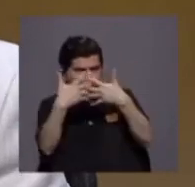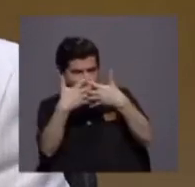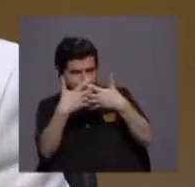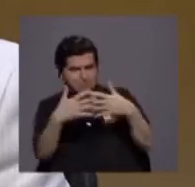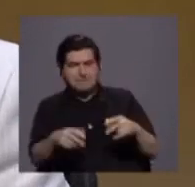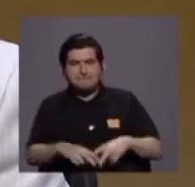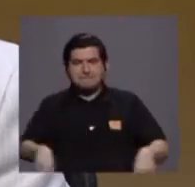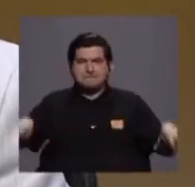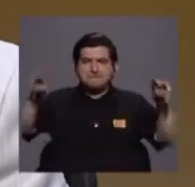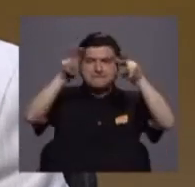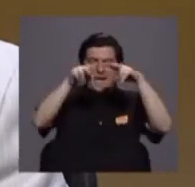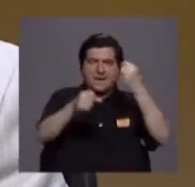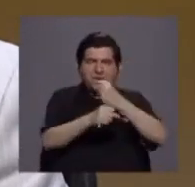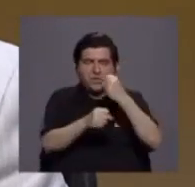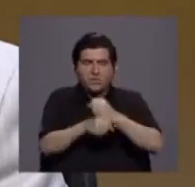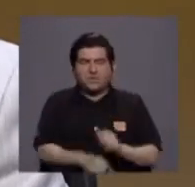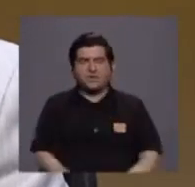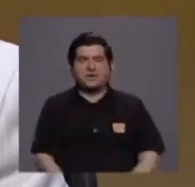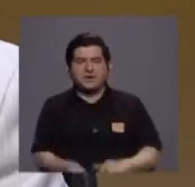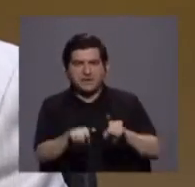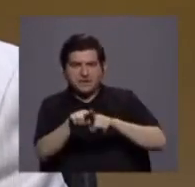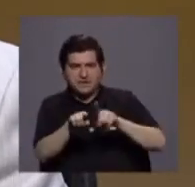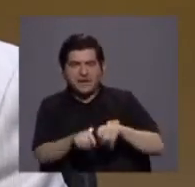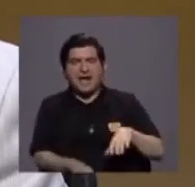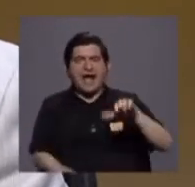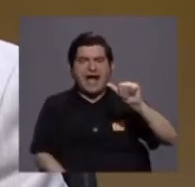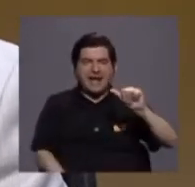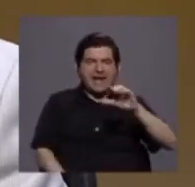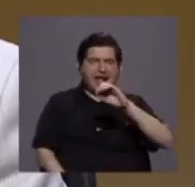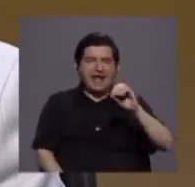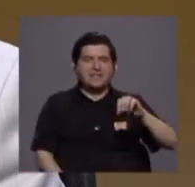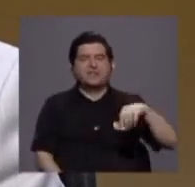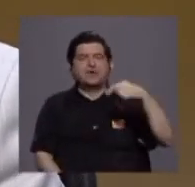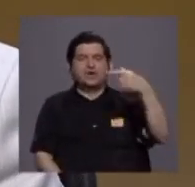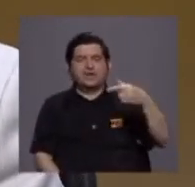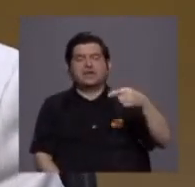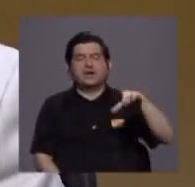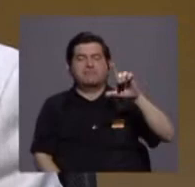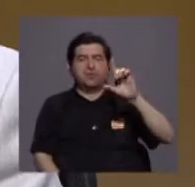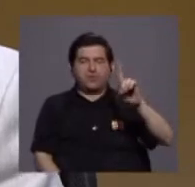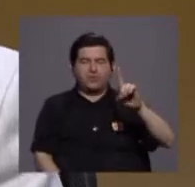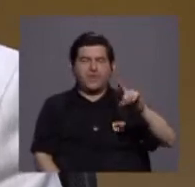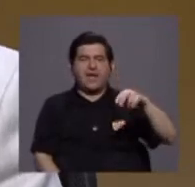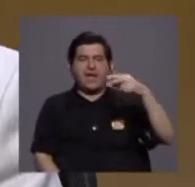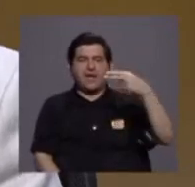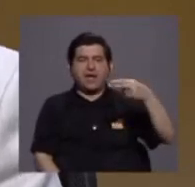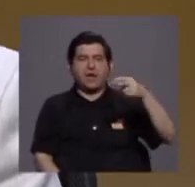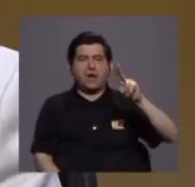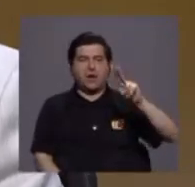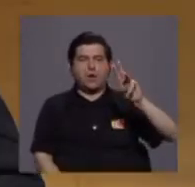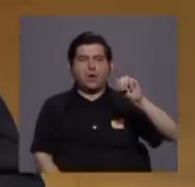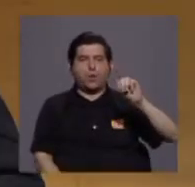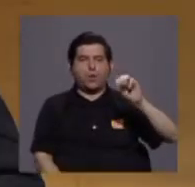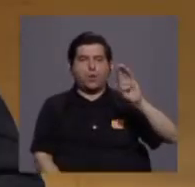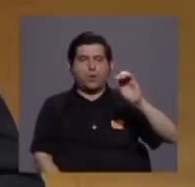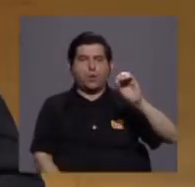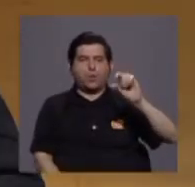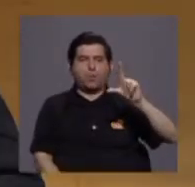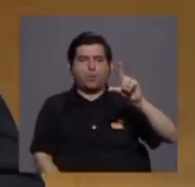los valores y el trabajo de los hermanos Alejandro y Guillermo de Humboldt, de su aporte a las ciencias,